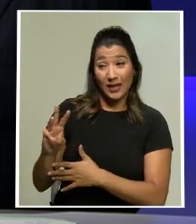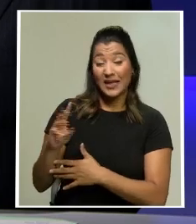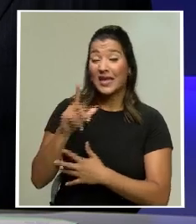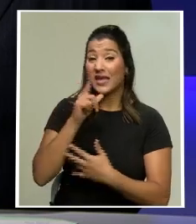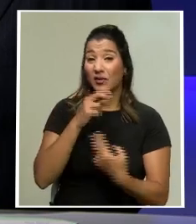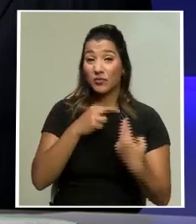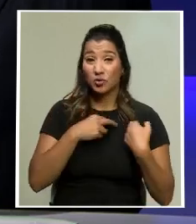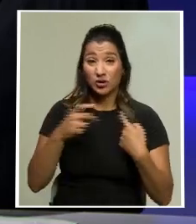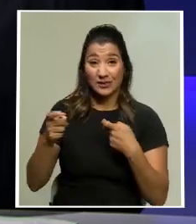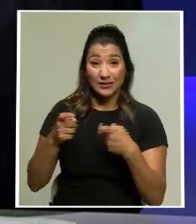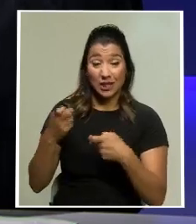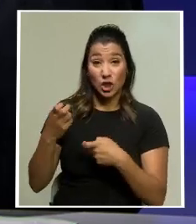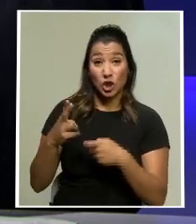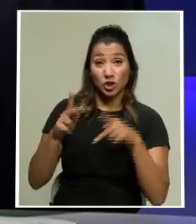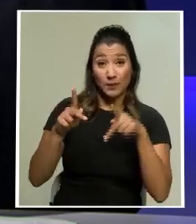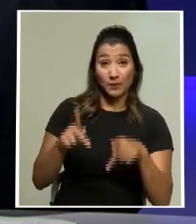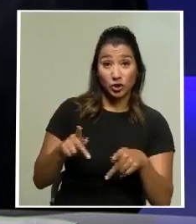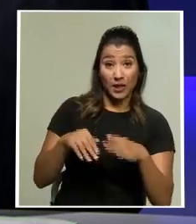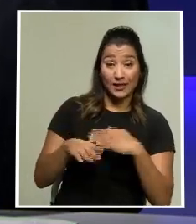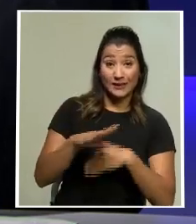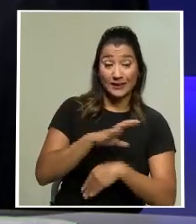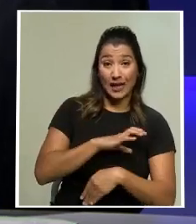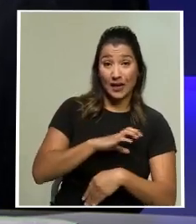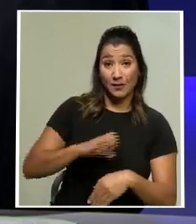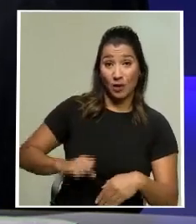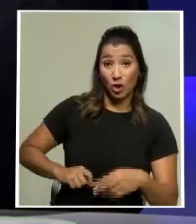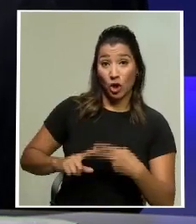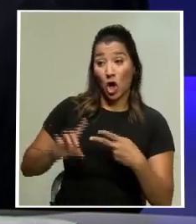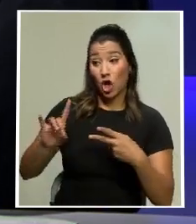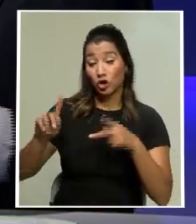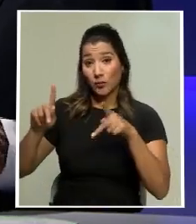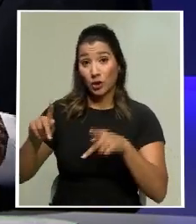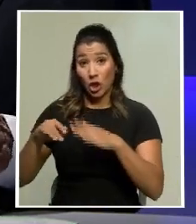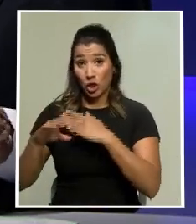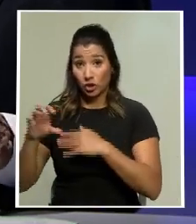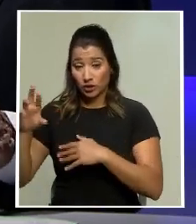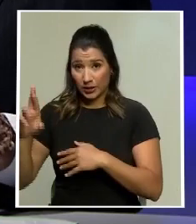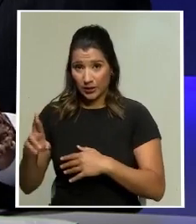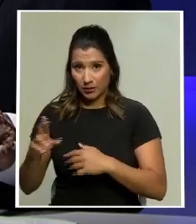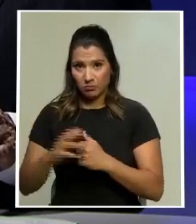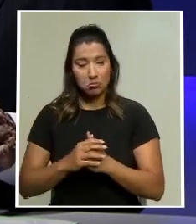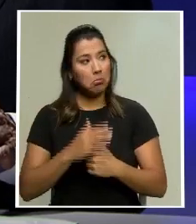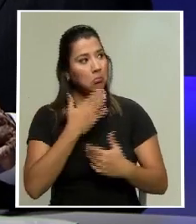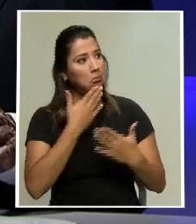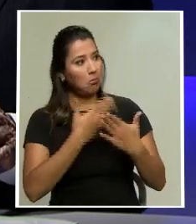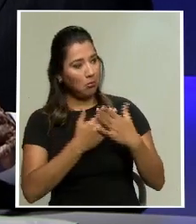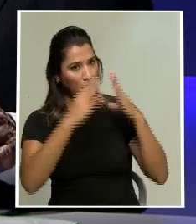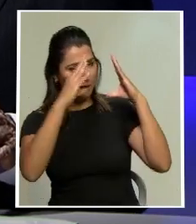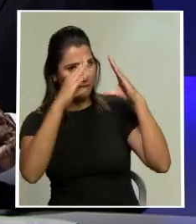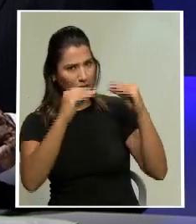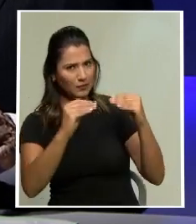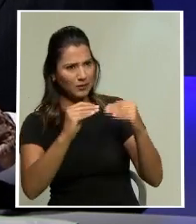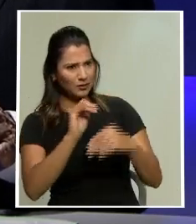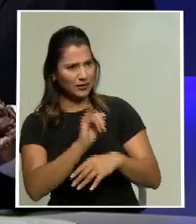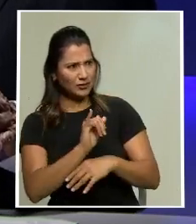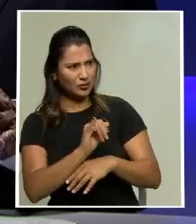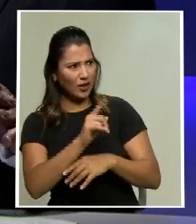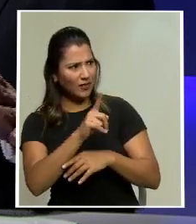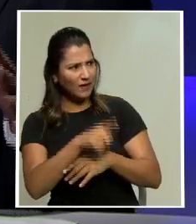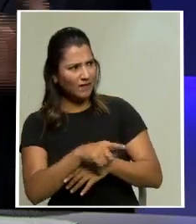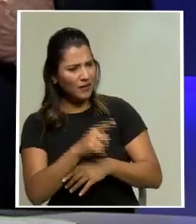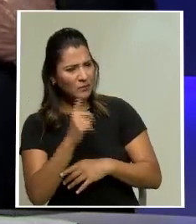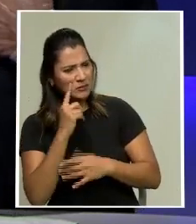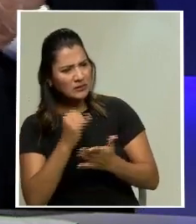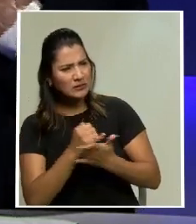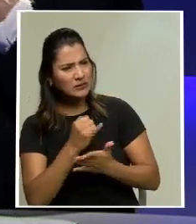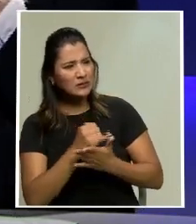personas en El Salvador y 8 en Costa Rica. Estamos hablando de... Buen dato ese. Hay que seguirle la pista.